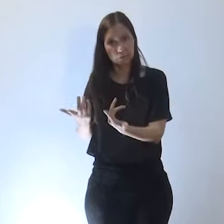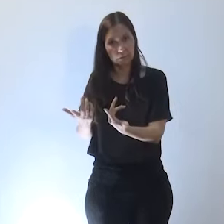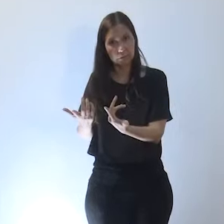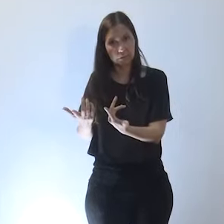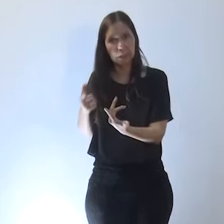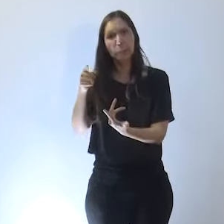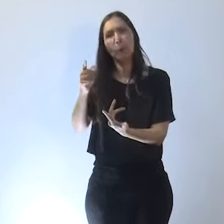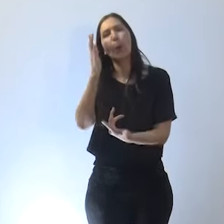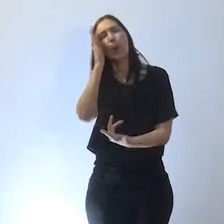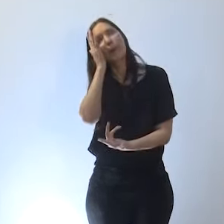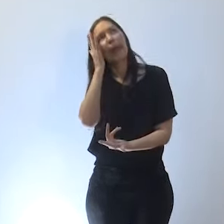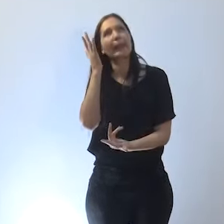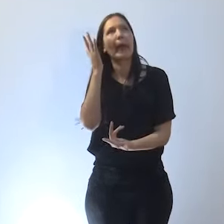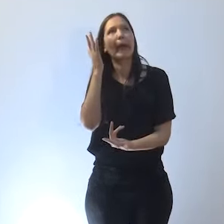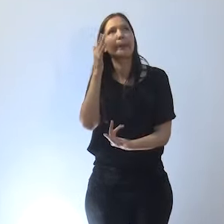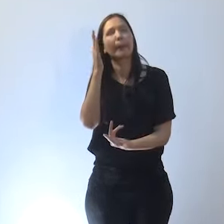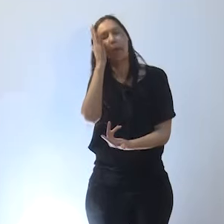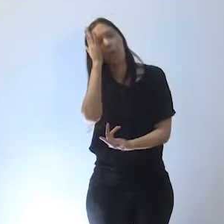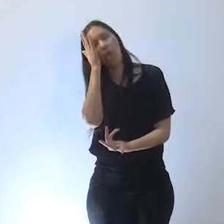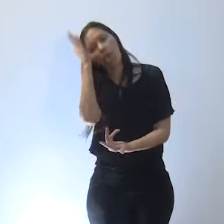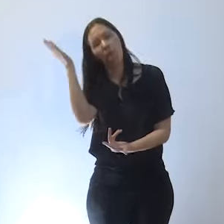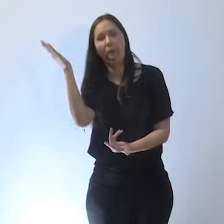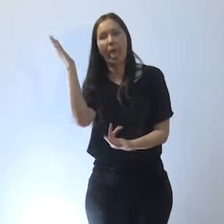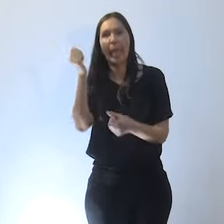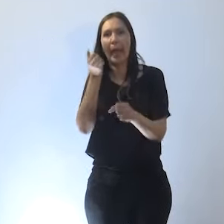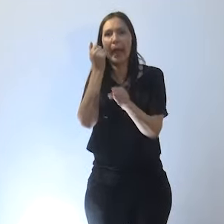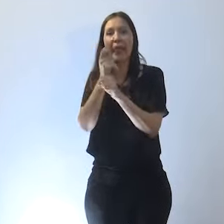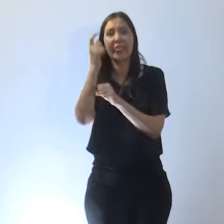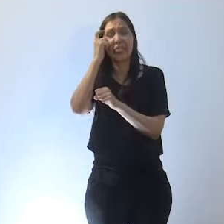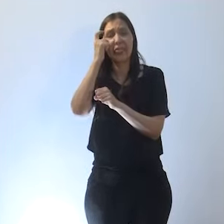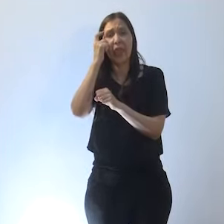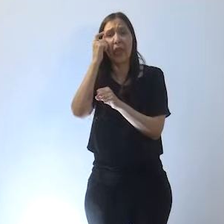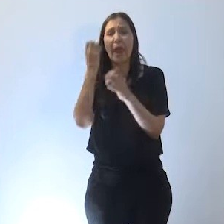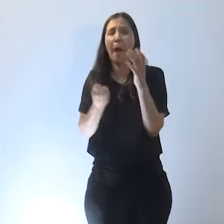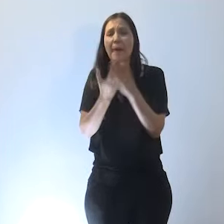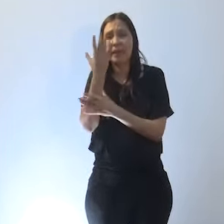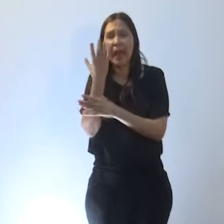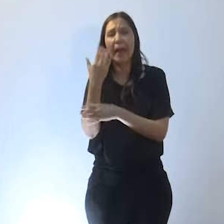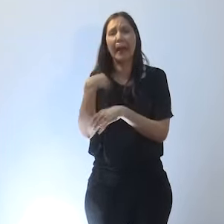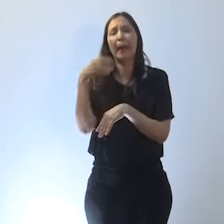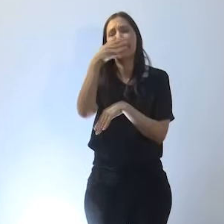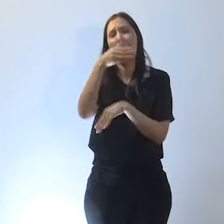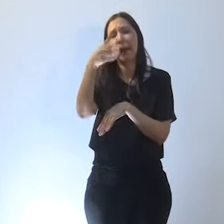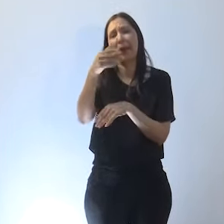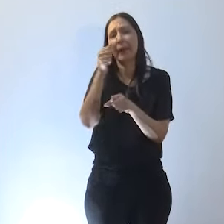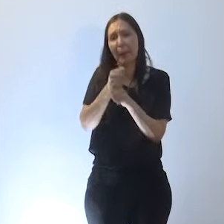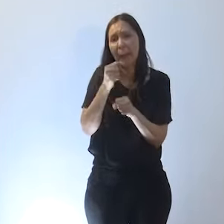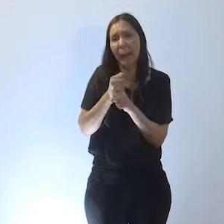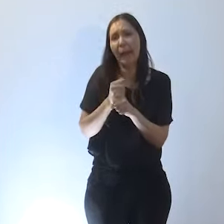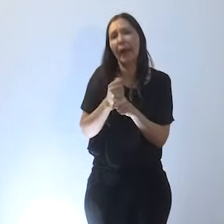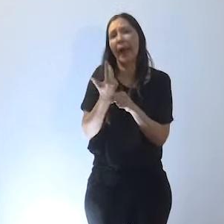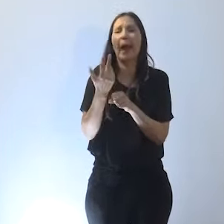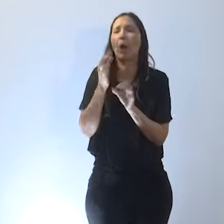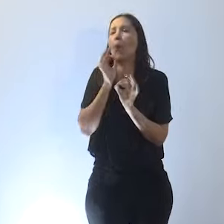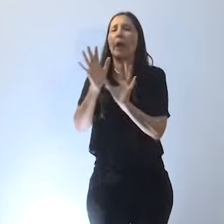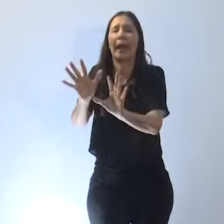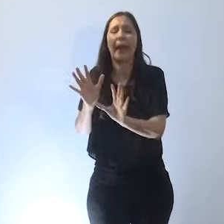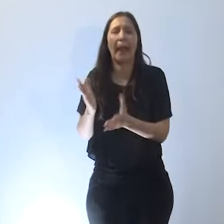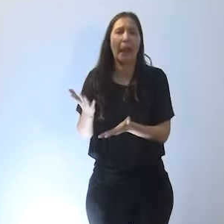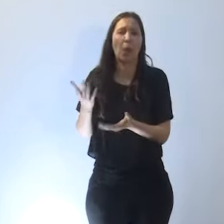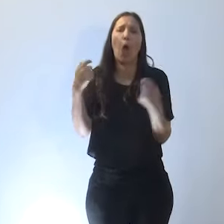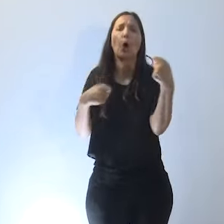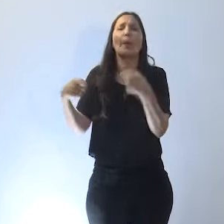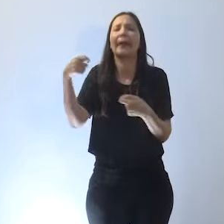hasta las 10 de la mañana y vas tres veces a trabajar cuando encanta 3 horas una cooperativa insustentable qué s yo